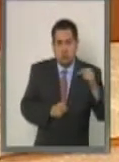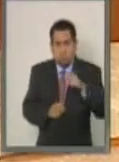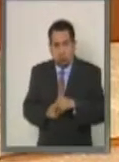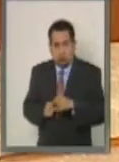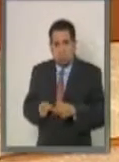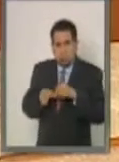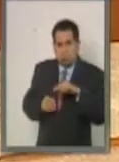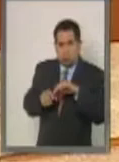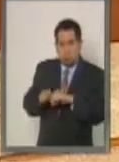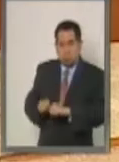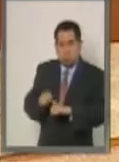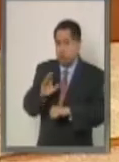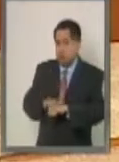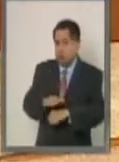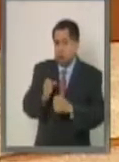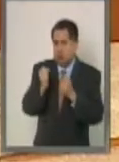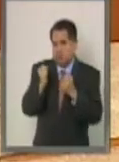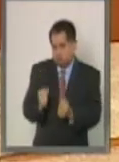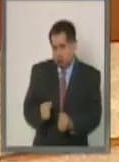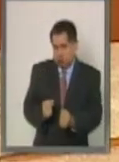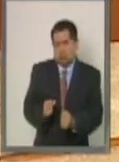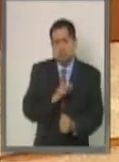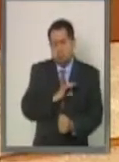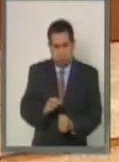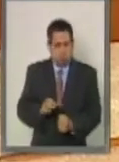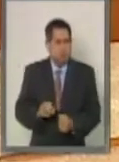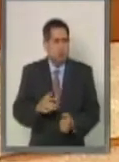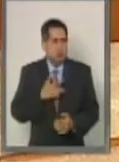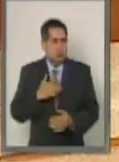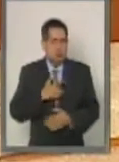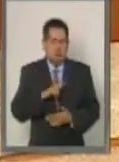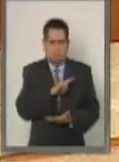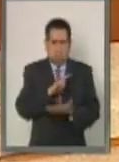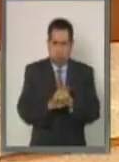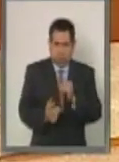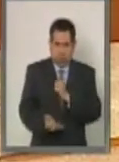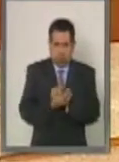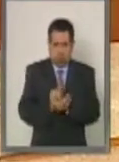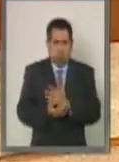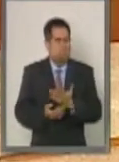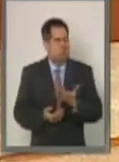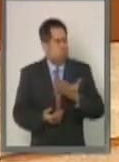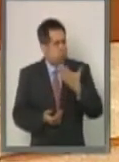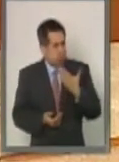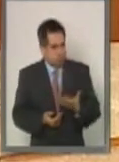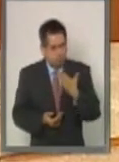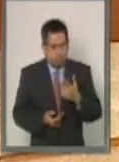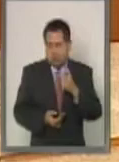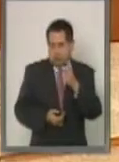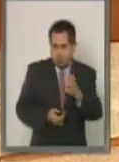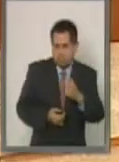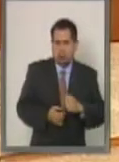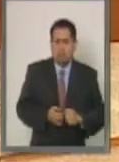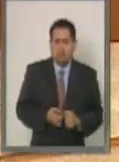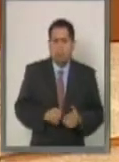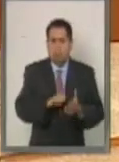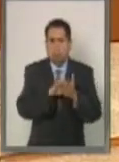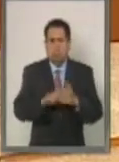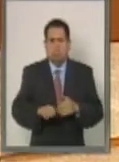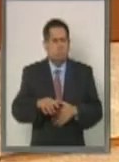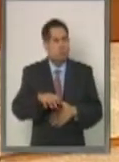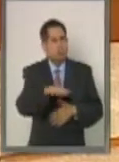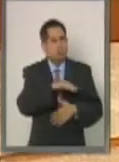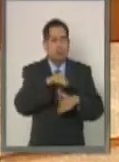mayor seguridad y sobre todo con certidumbre jurídica. Por ejemplo, en el